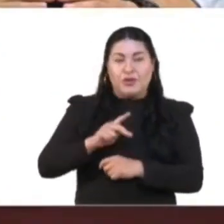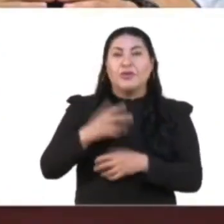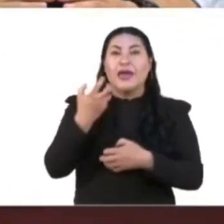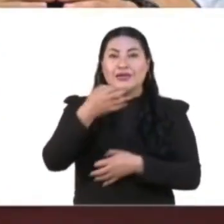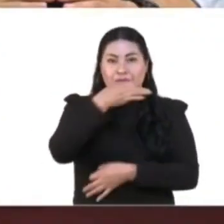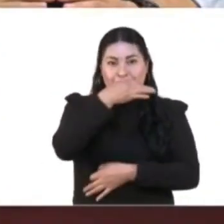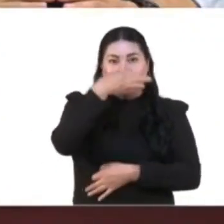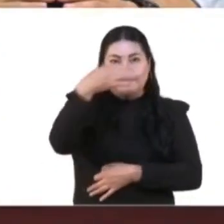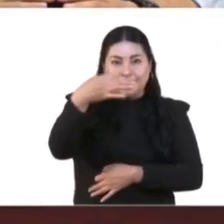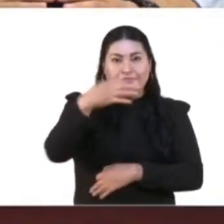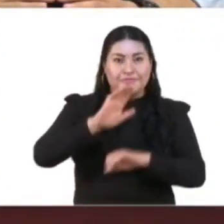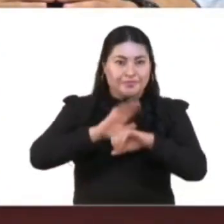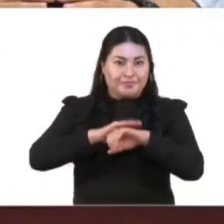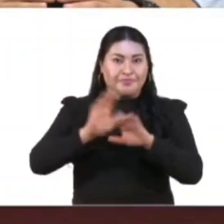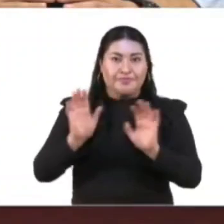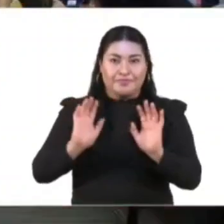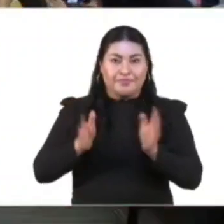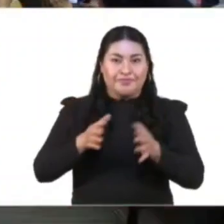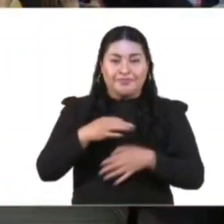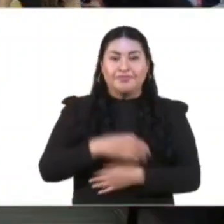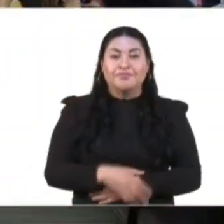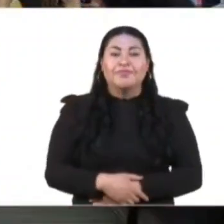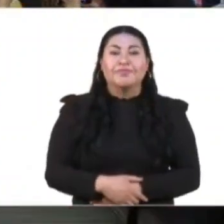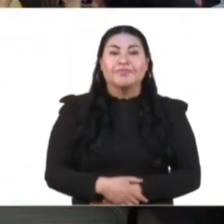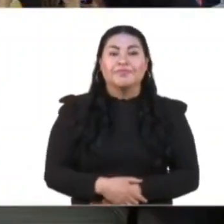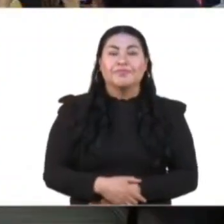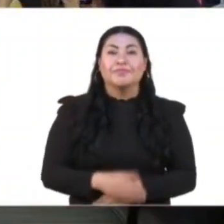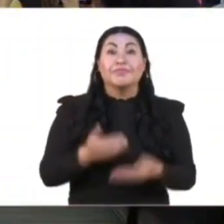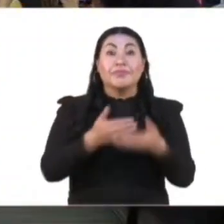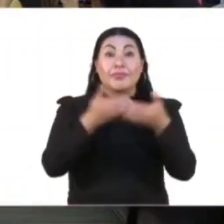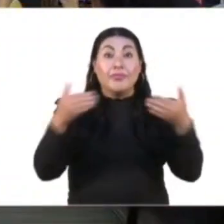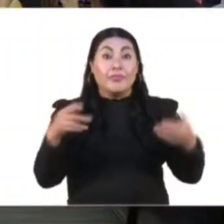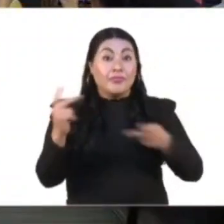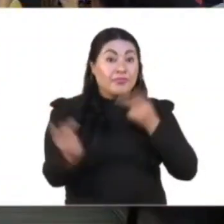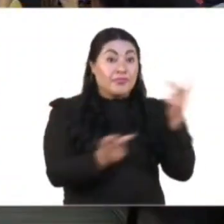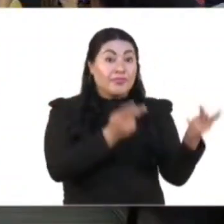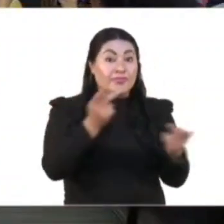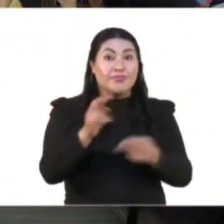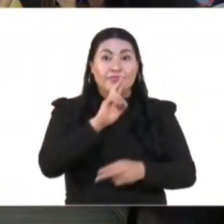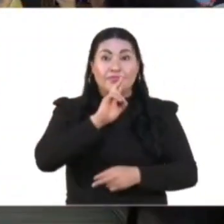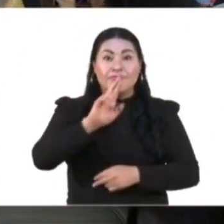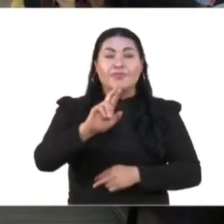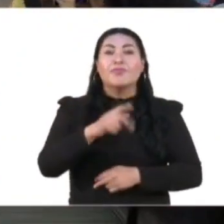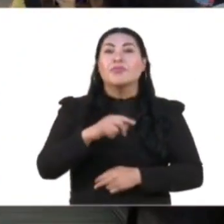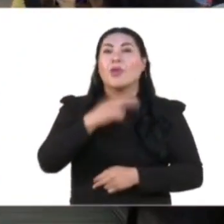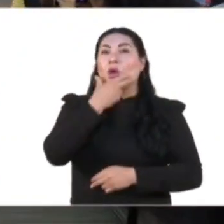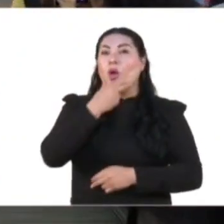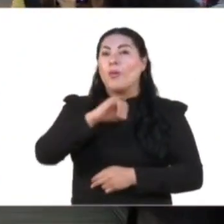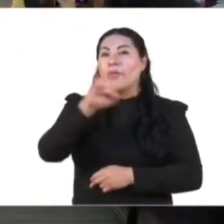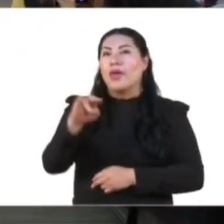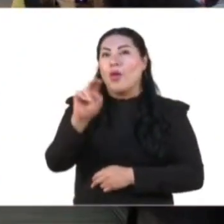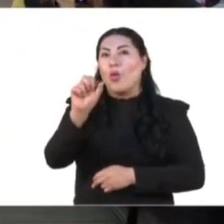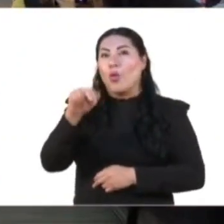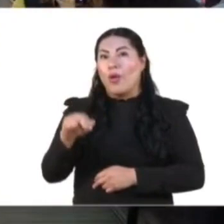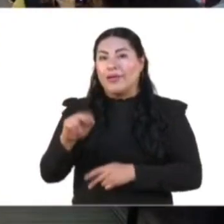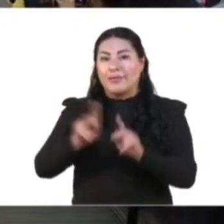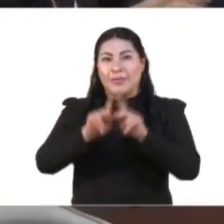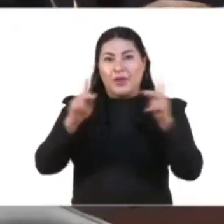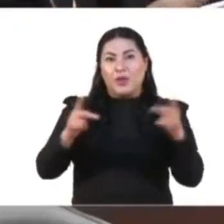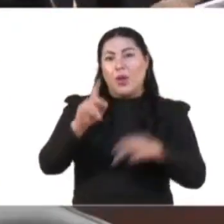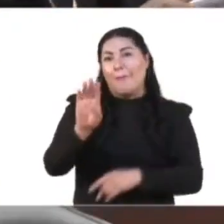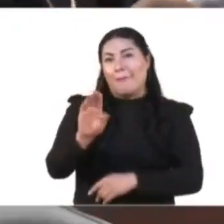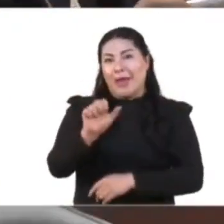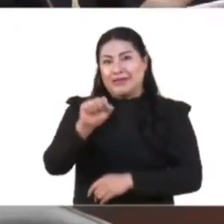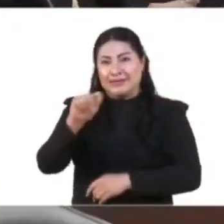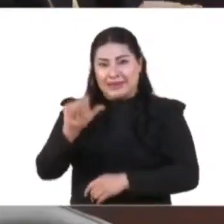que tenemos que dar. Comenzamos sesión de preguntas y respuestas con Juan Raimundo Hernández, de Diario Basta. ¿Qué tal?